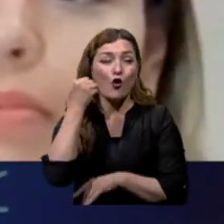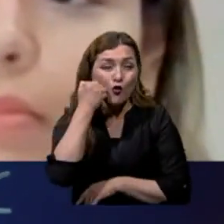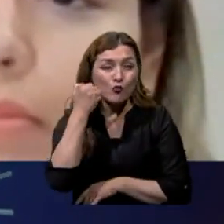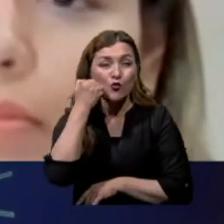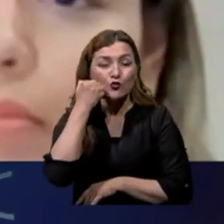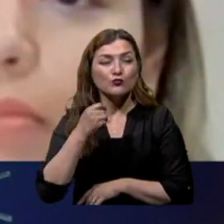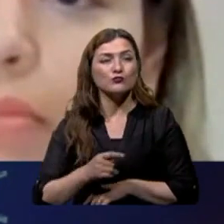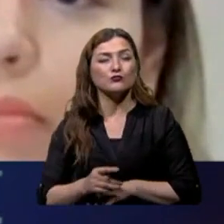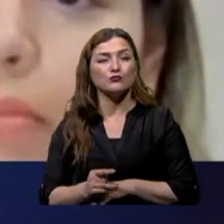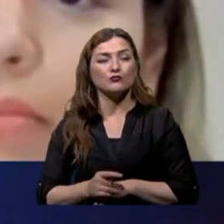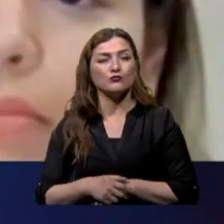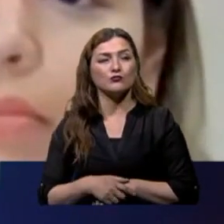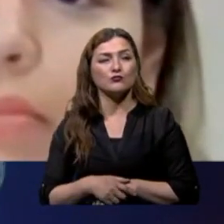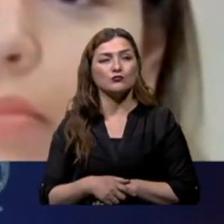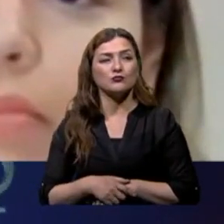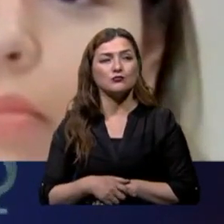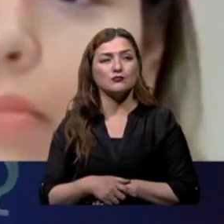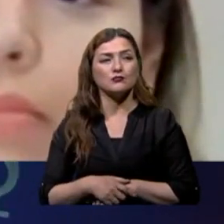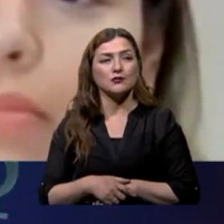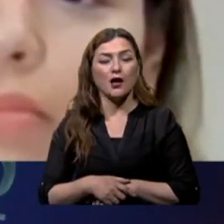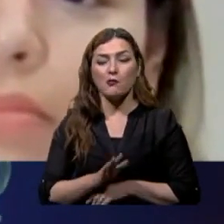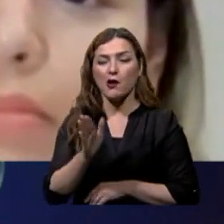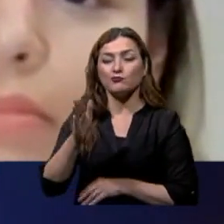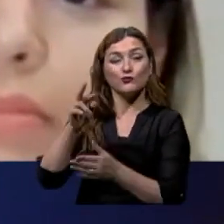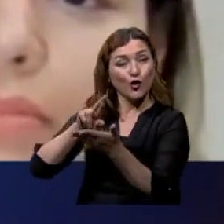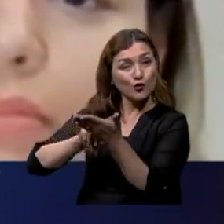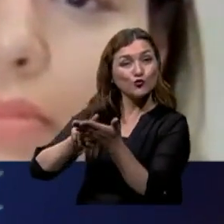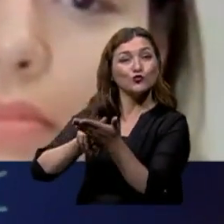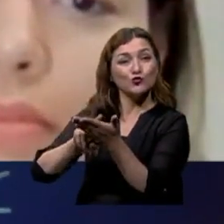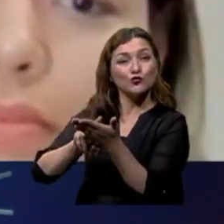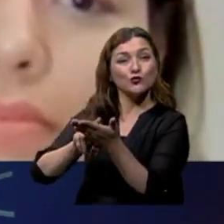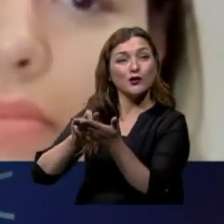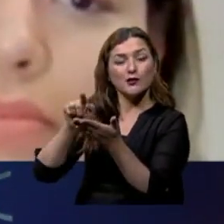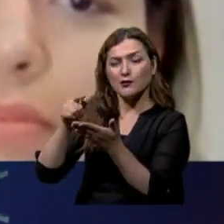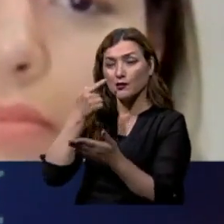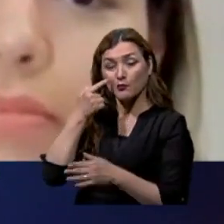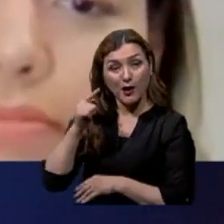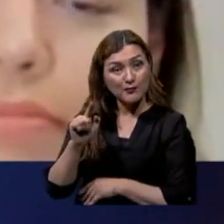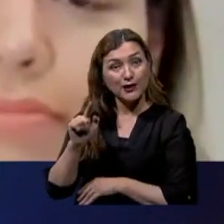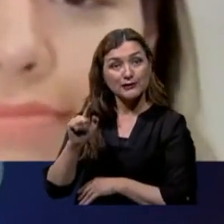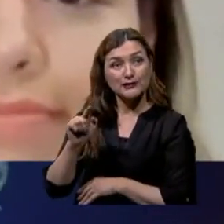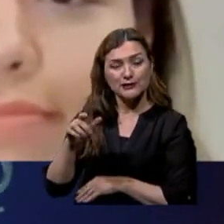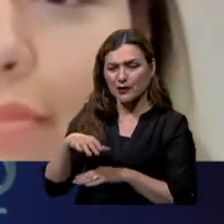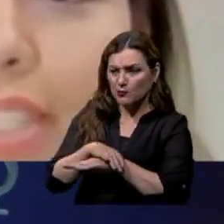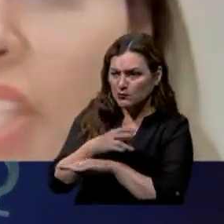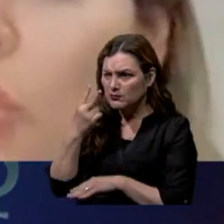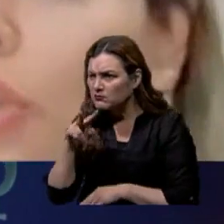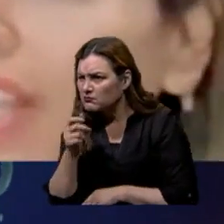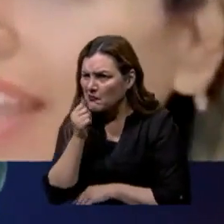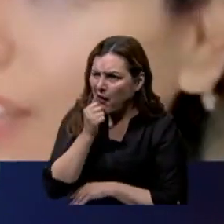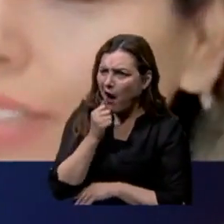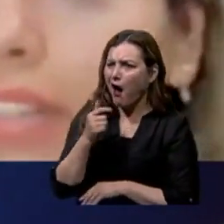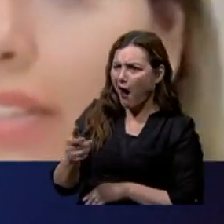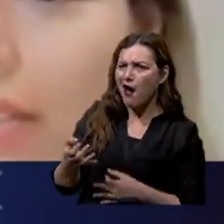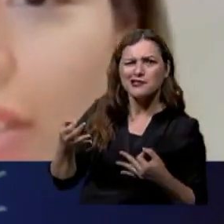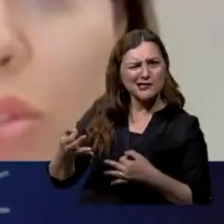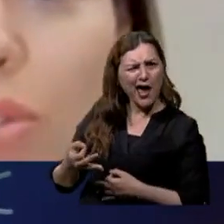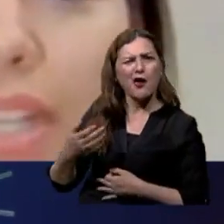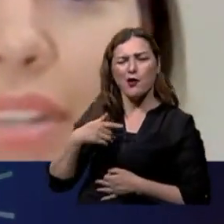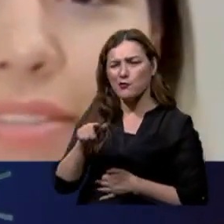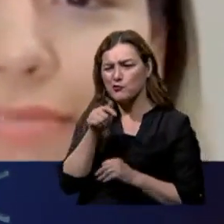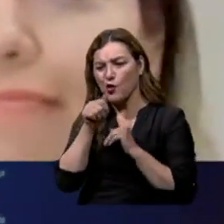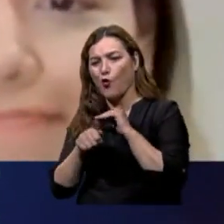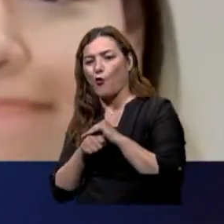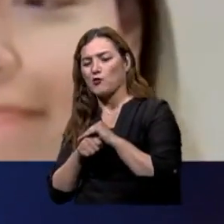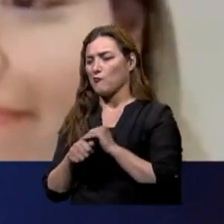te digan y te vayas a estar en una reunión y te digan: oye, qué bacán eso, oye, déjame ver ese brazo, déjame ver esa pierna, oye, qué chévere, sin ocultarlo, sino